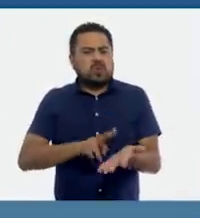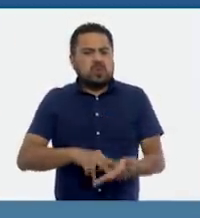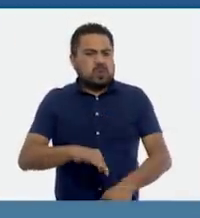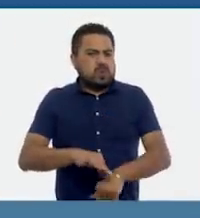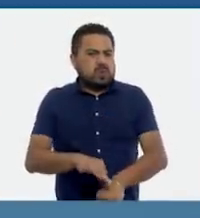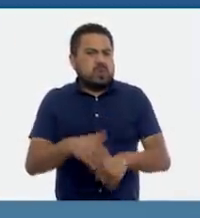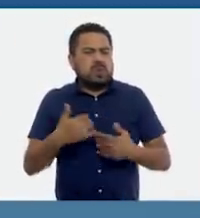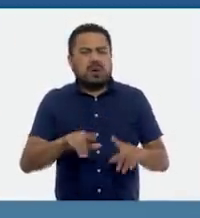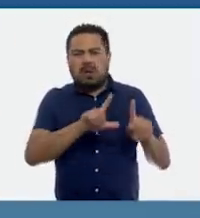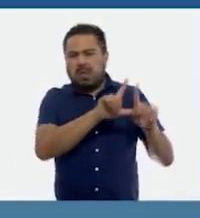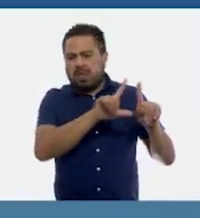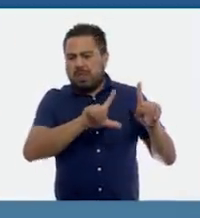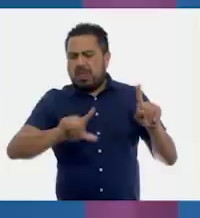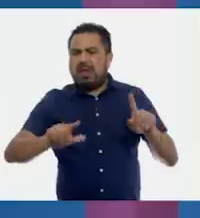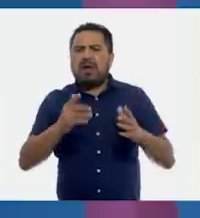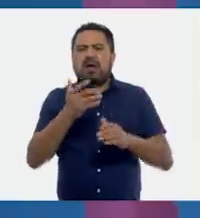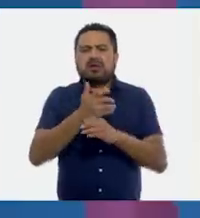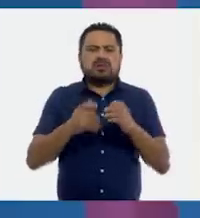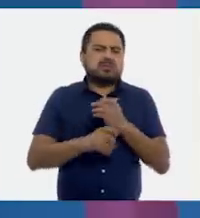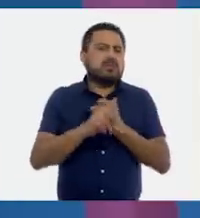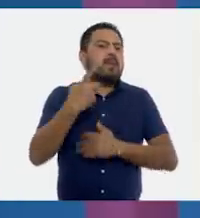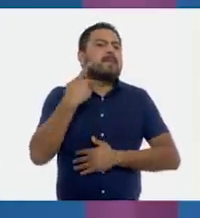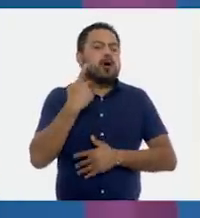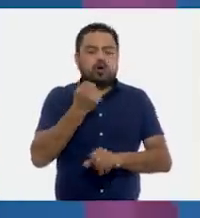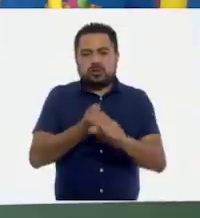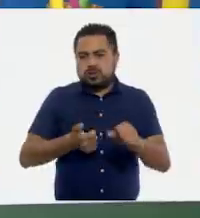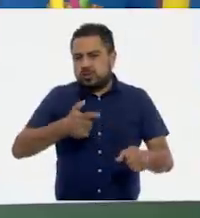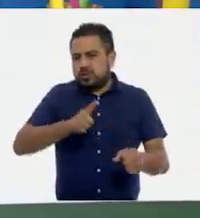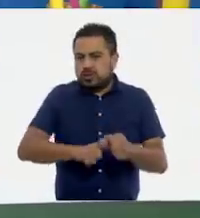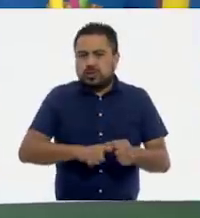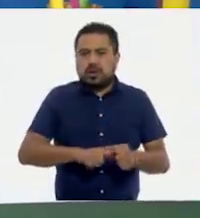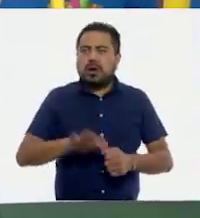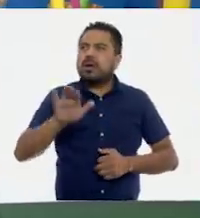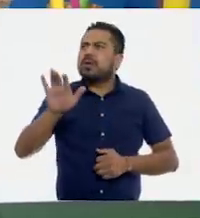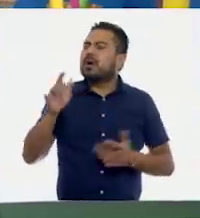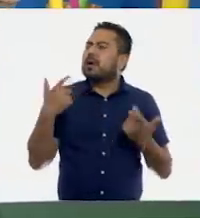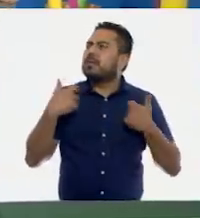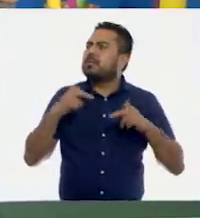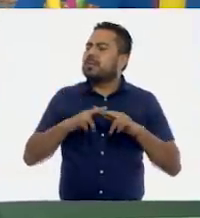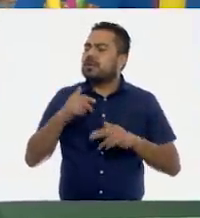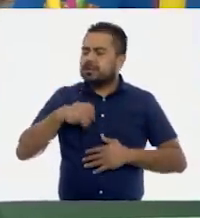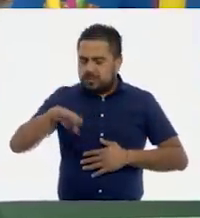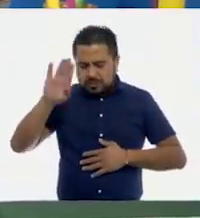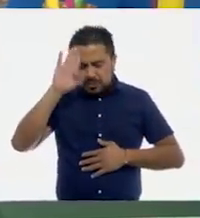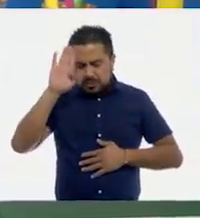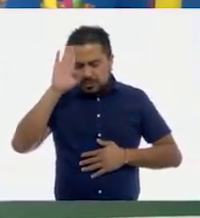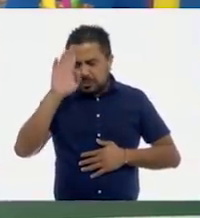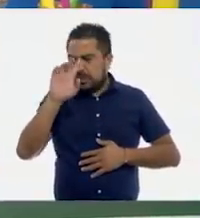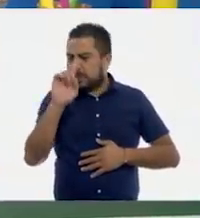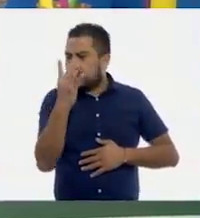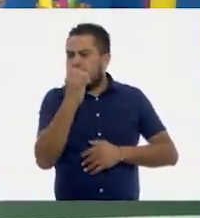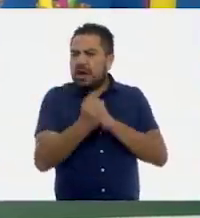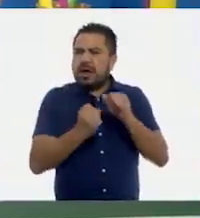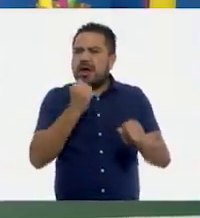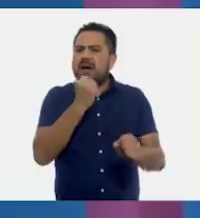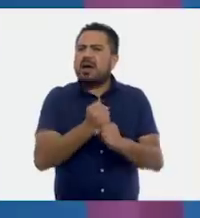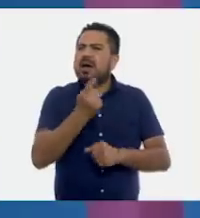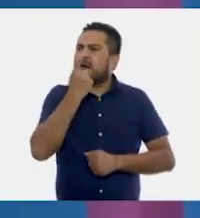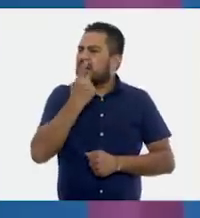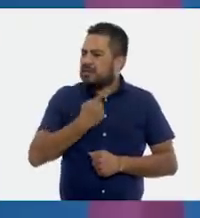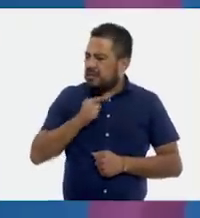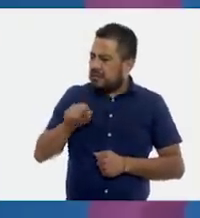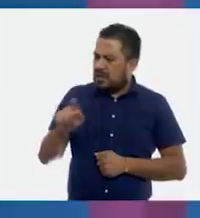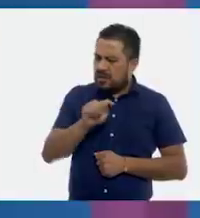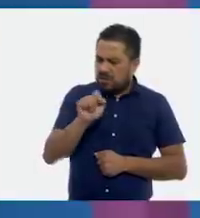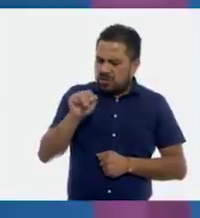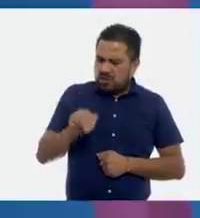de decadencia en los aspectos políticos y sociales. Maestra, me quedé pensando en los 34 años que dijo Ton.